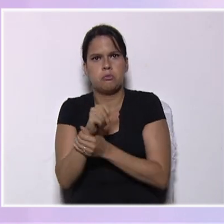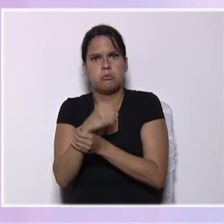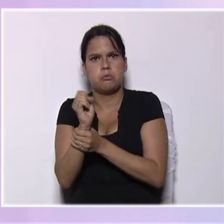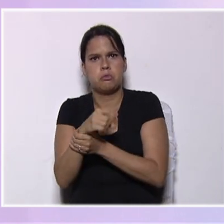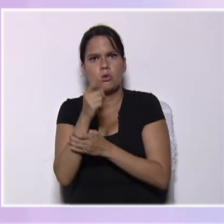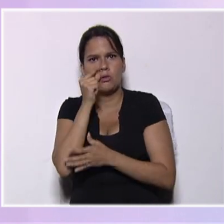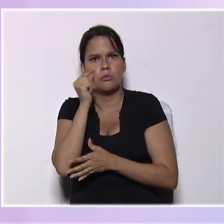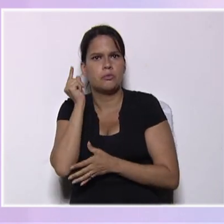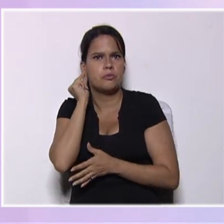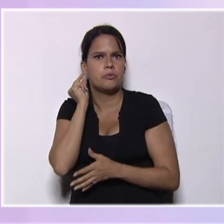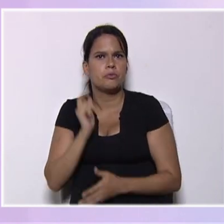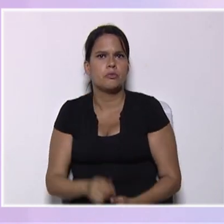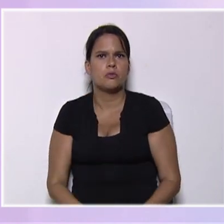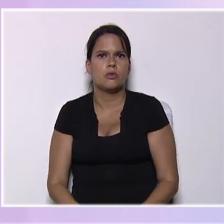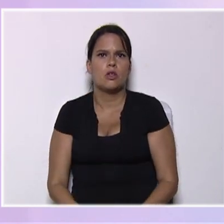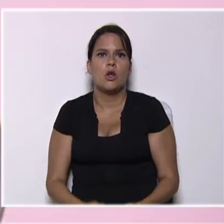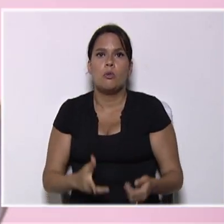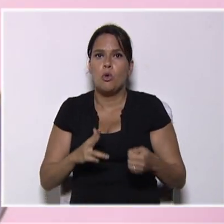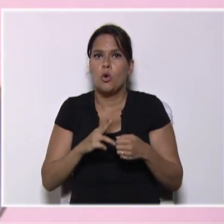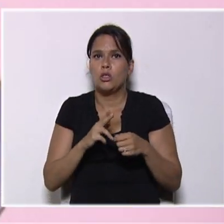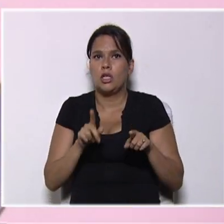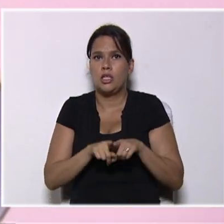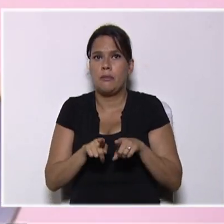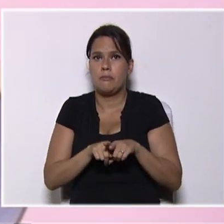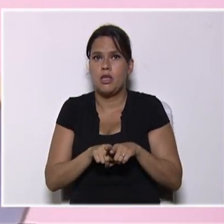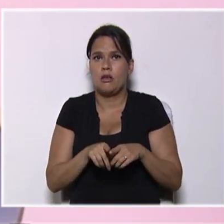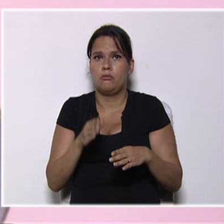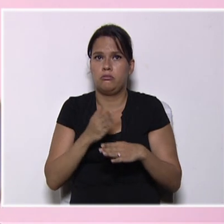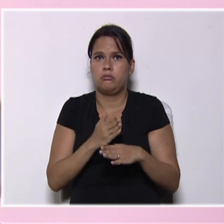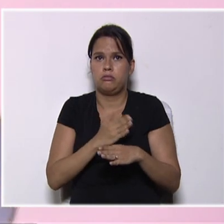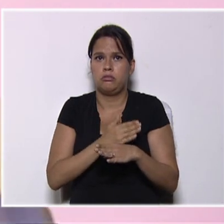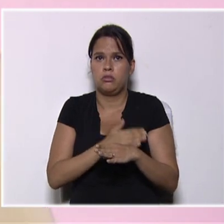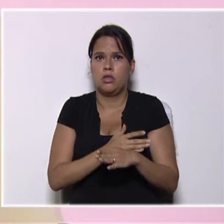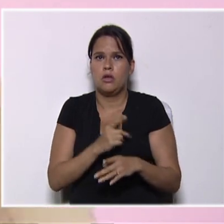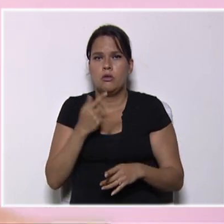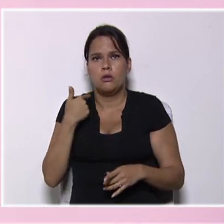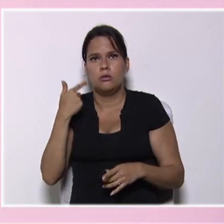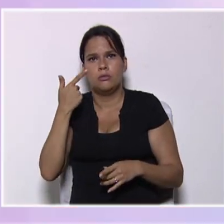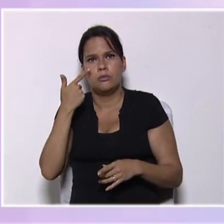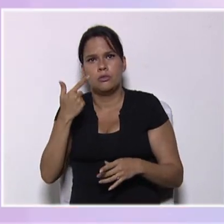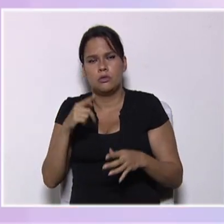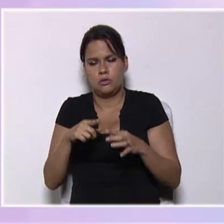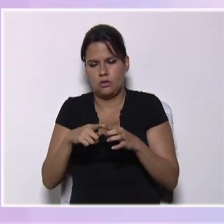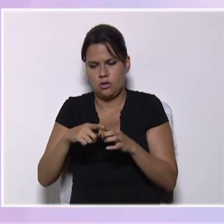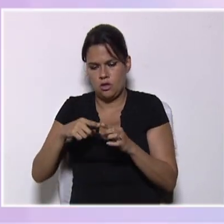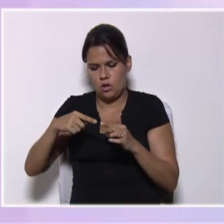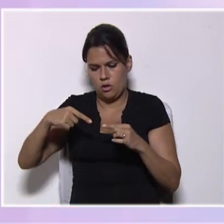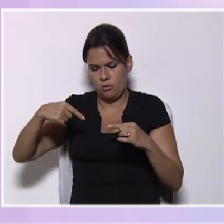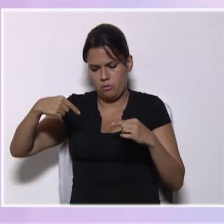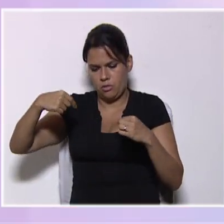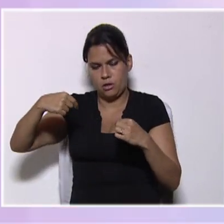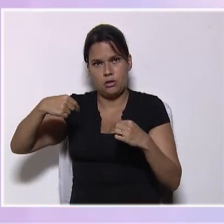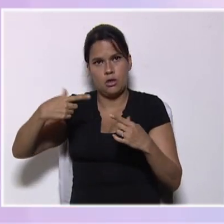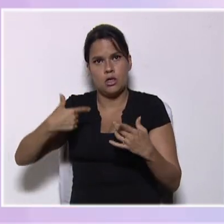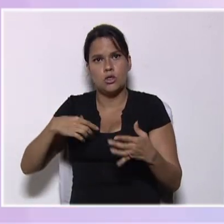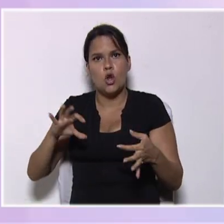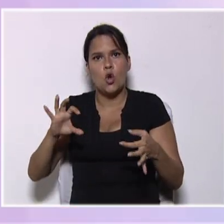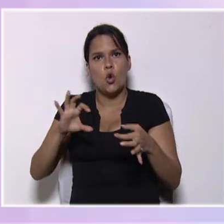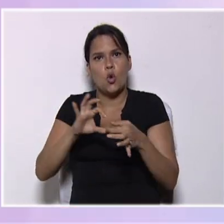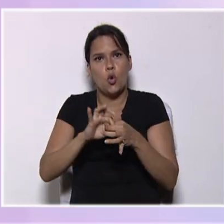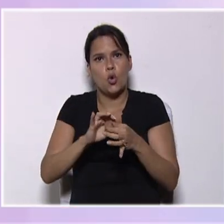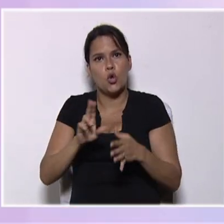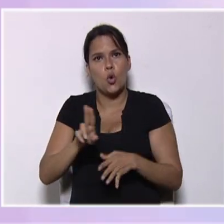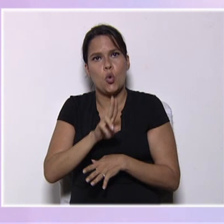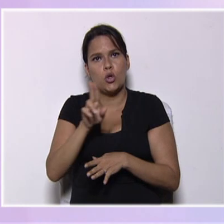¿ok? Partes iguales, y voy a tener unos pétalos. Exacto. Esos pétalos los uno usando